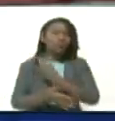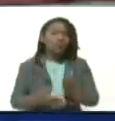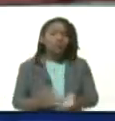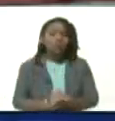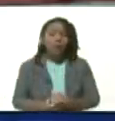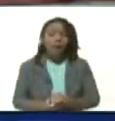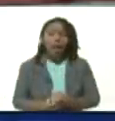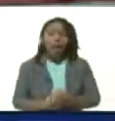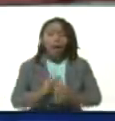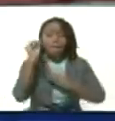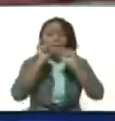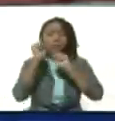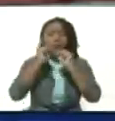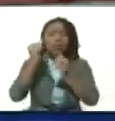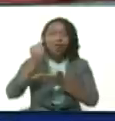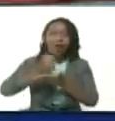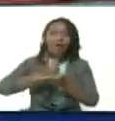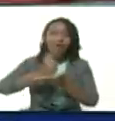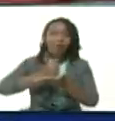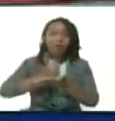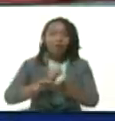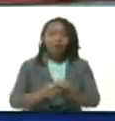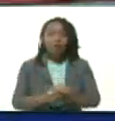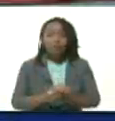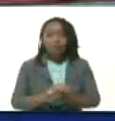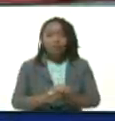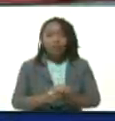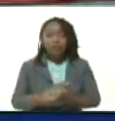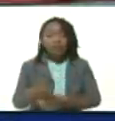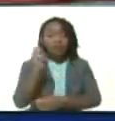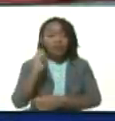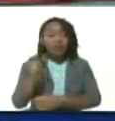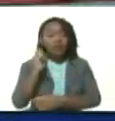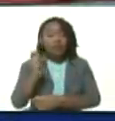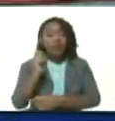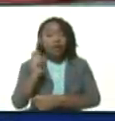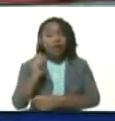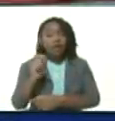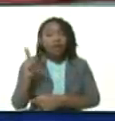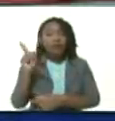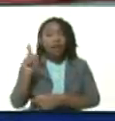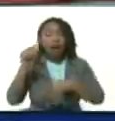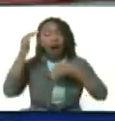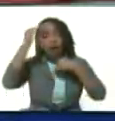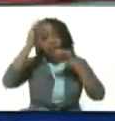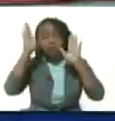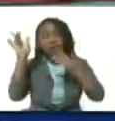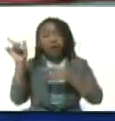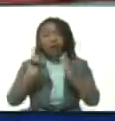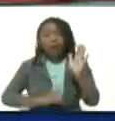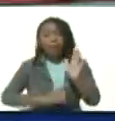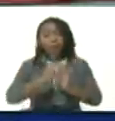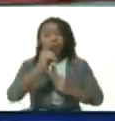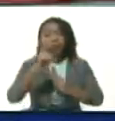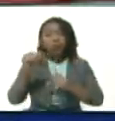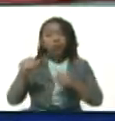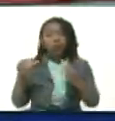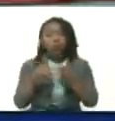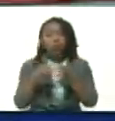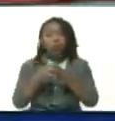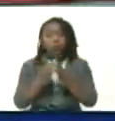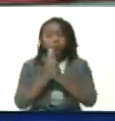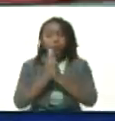el motor farmacéutico y las tareas que están pendientes en el desarrollo de este sector, por